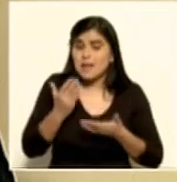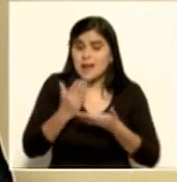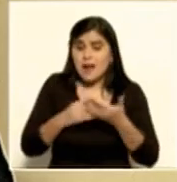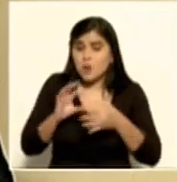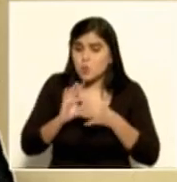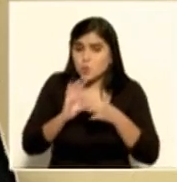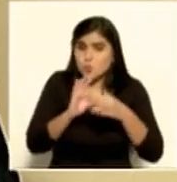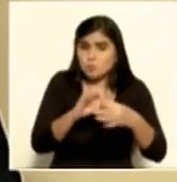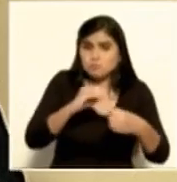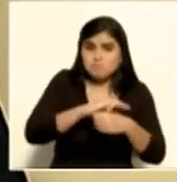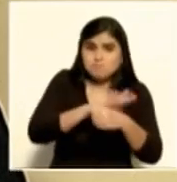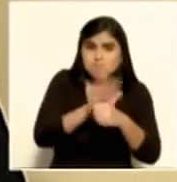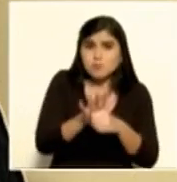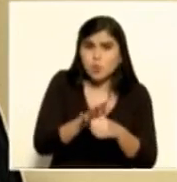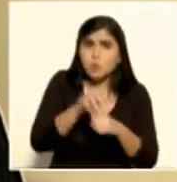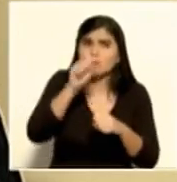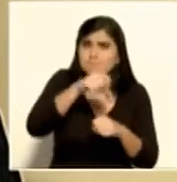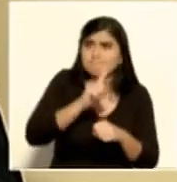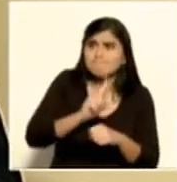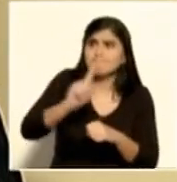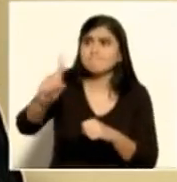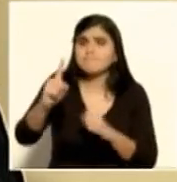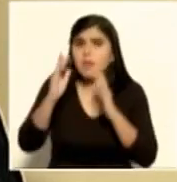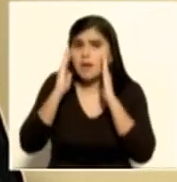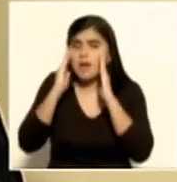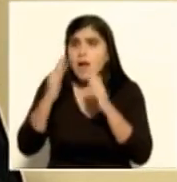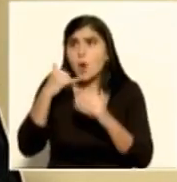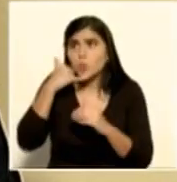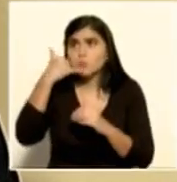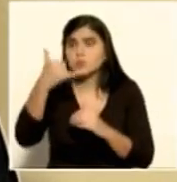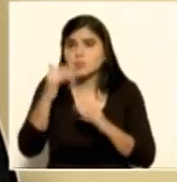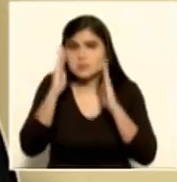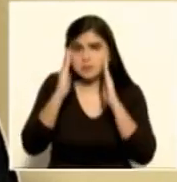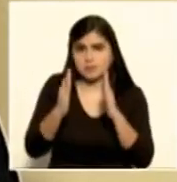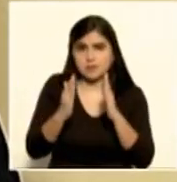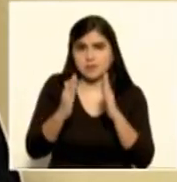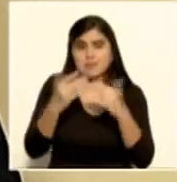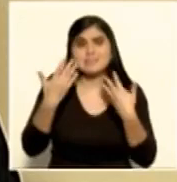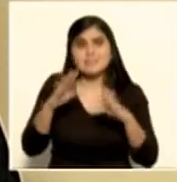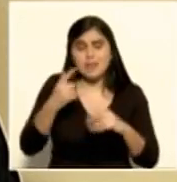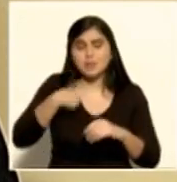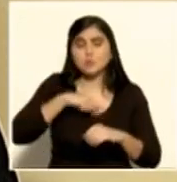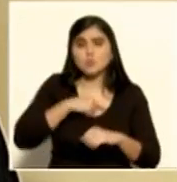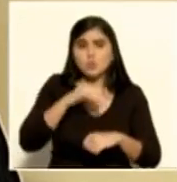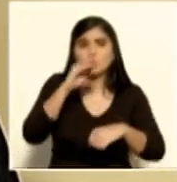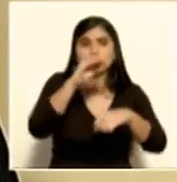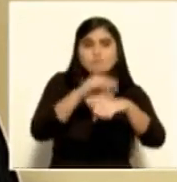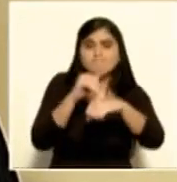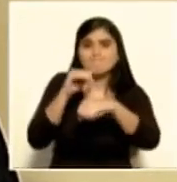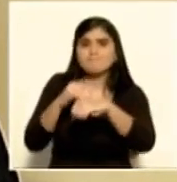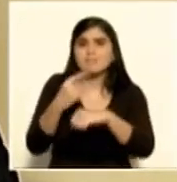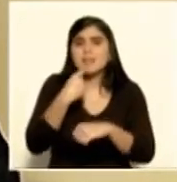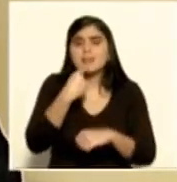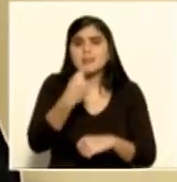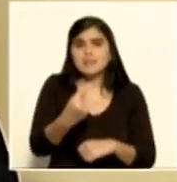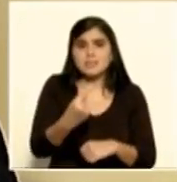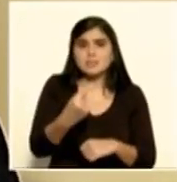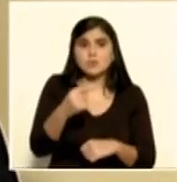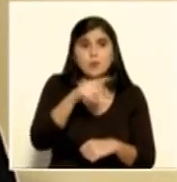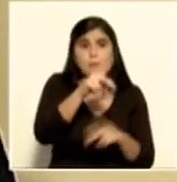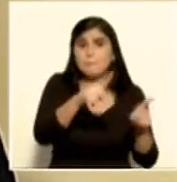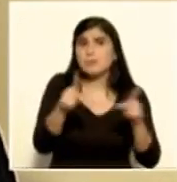relacionado con COVID-19. Eso ya lo hemos indicado anteriormente, para que la gente no se espere por so pena de que no